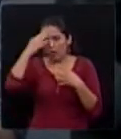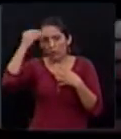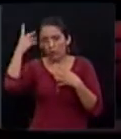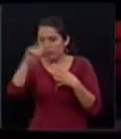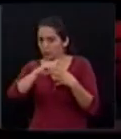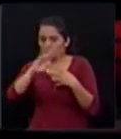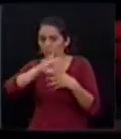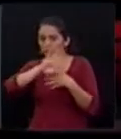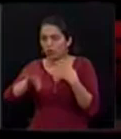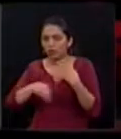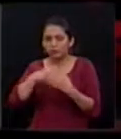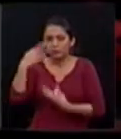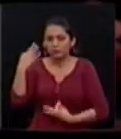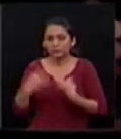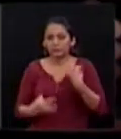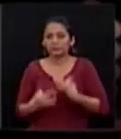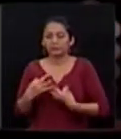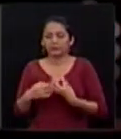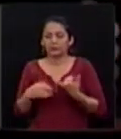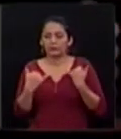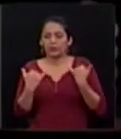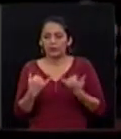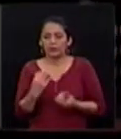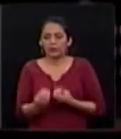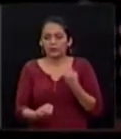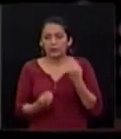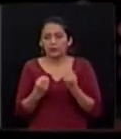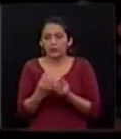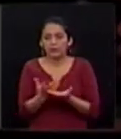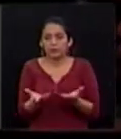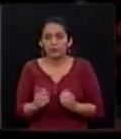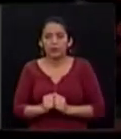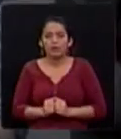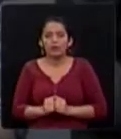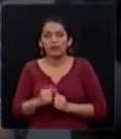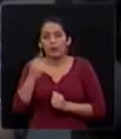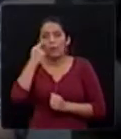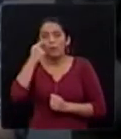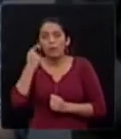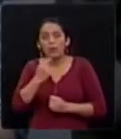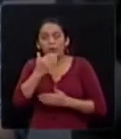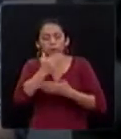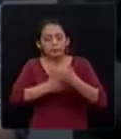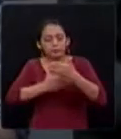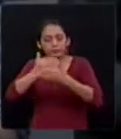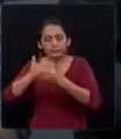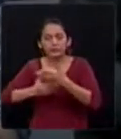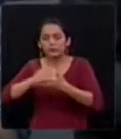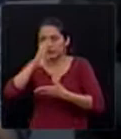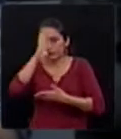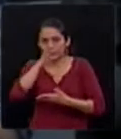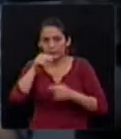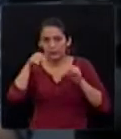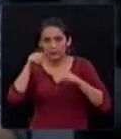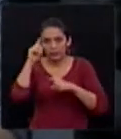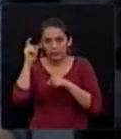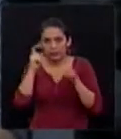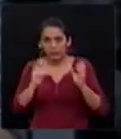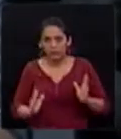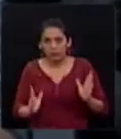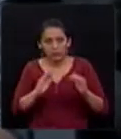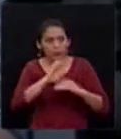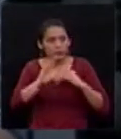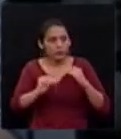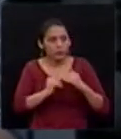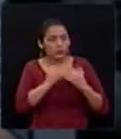delictiva. Aclaró que en este caso se trabajará con las pruebas y elementos de convicción. Pero siempre nosotros como Fiscalía, actuando bajo un principio